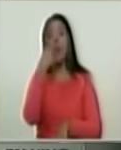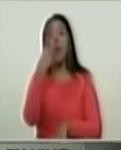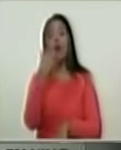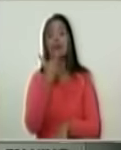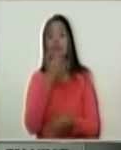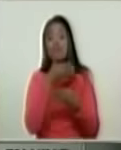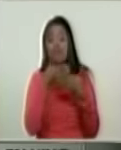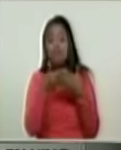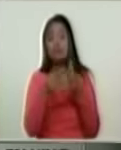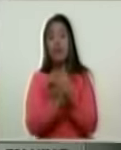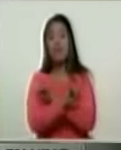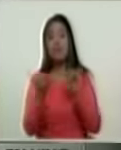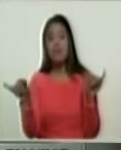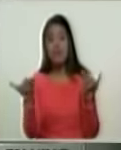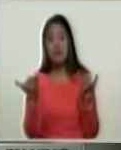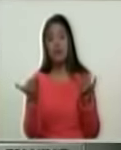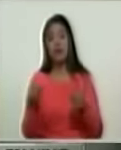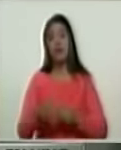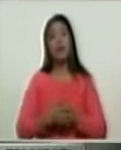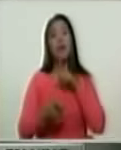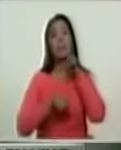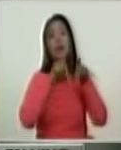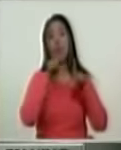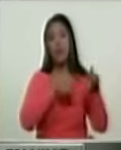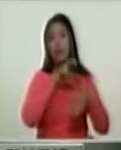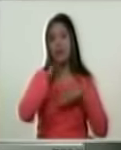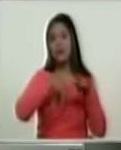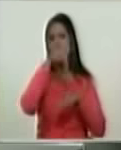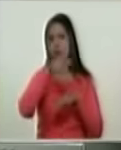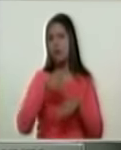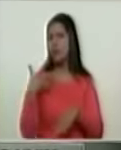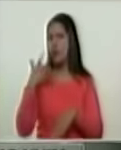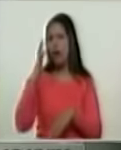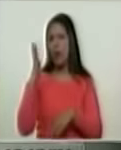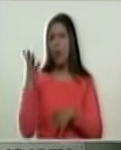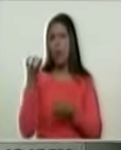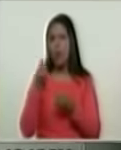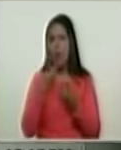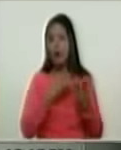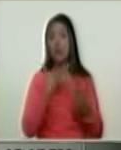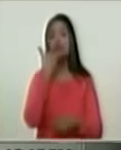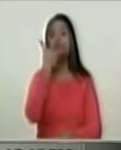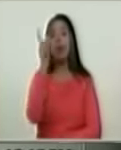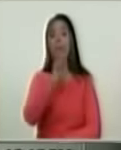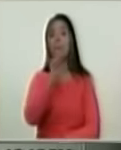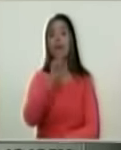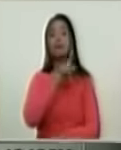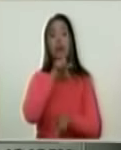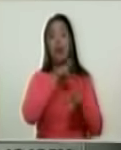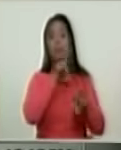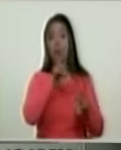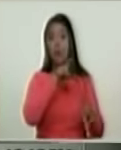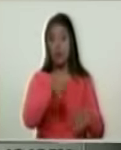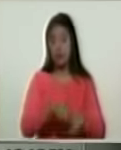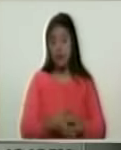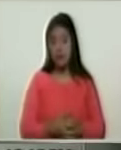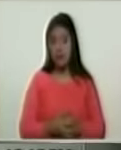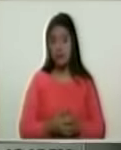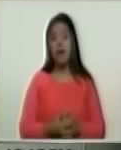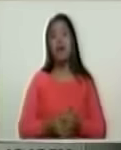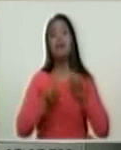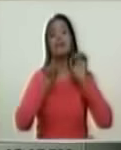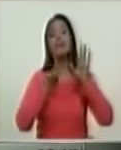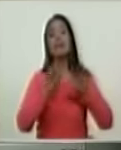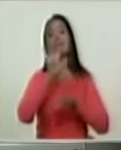esta consulta nacional que ha durado, ¿cuánto, Larry? Tres meses, donde se han hecho